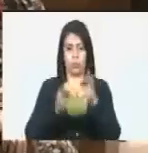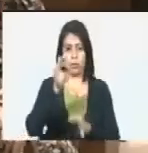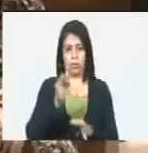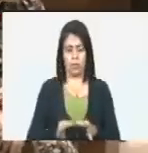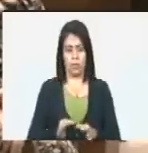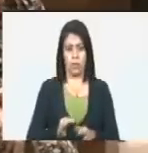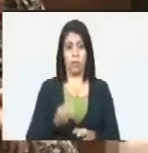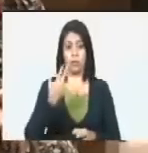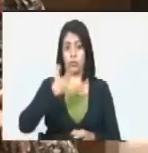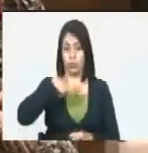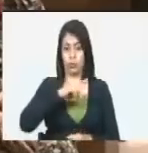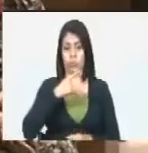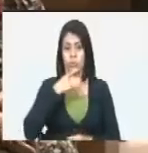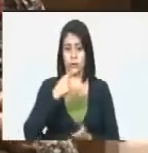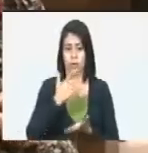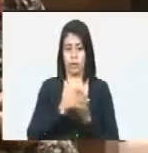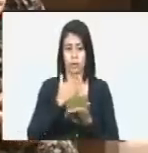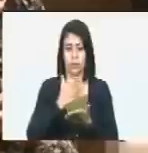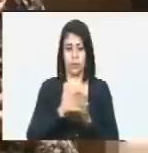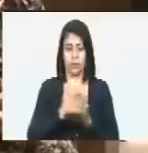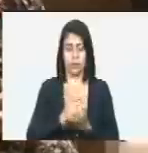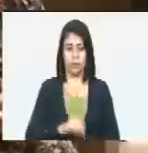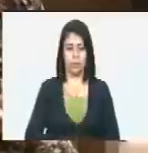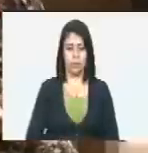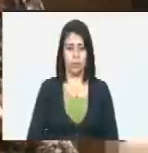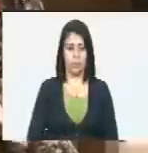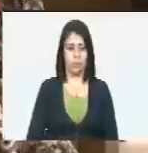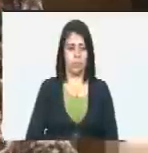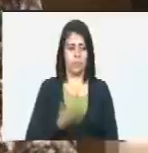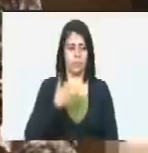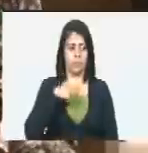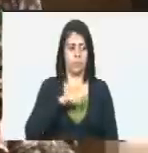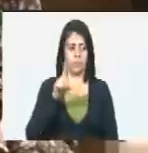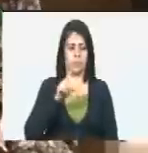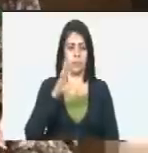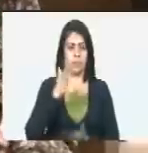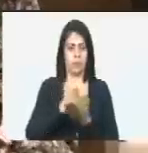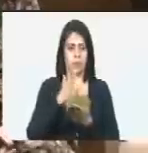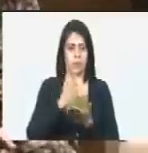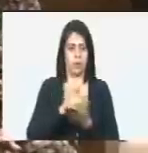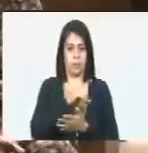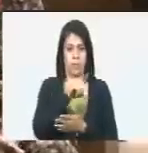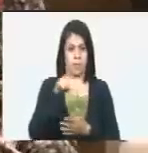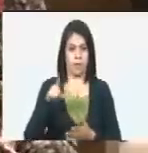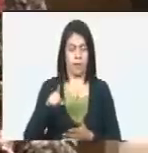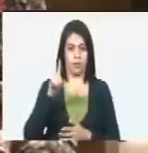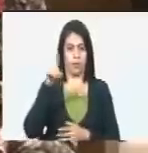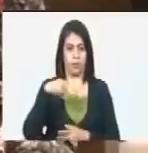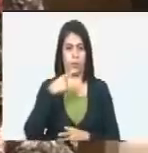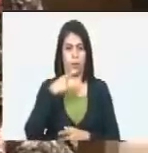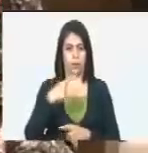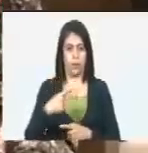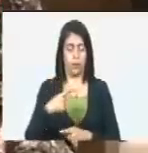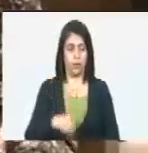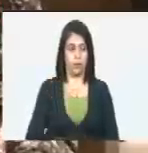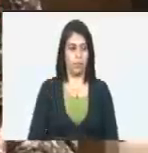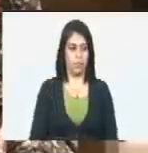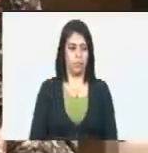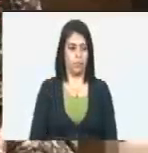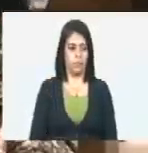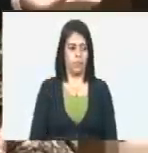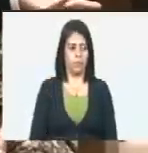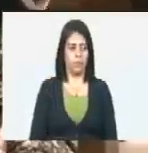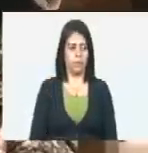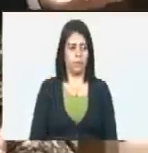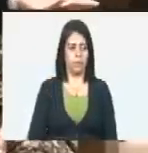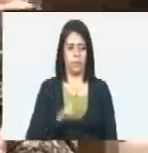dicho siempre, nos hemos negado siempre a ello y además hemos dicho que no hay